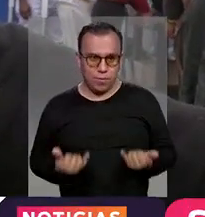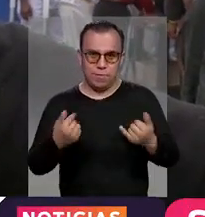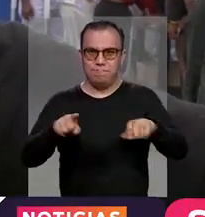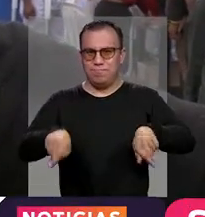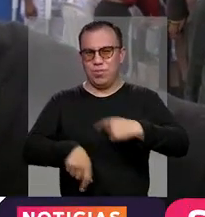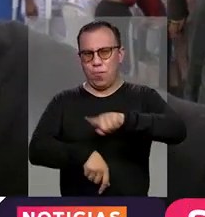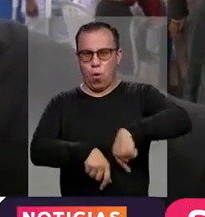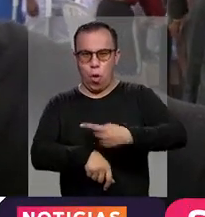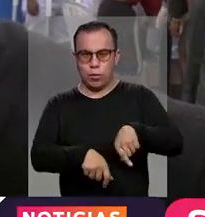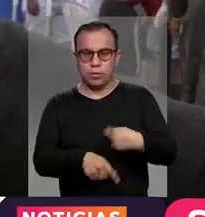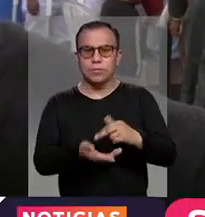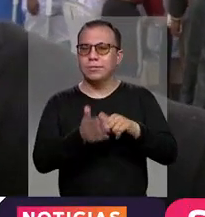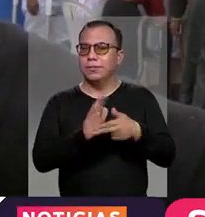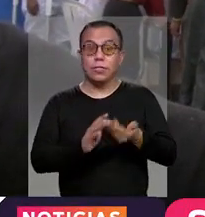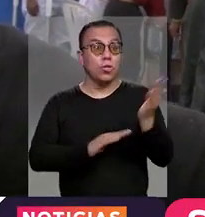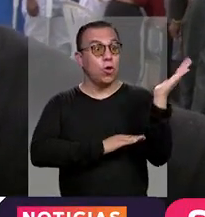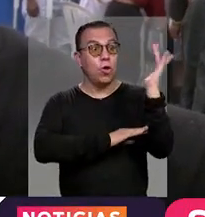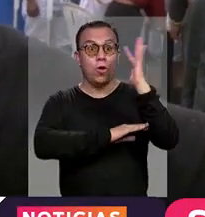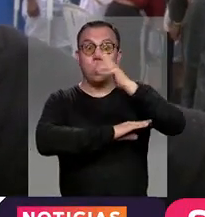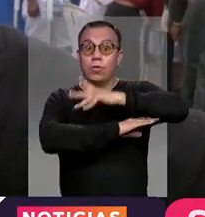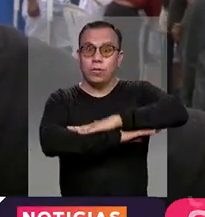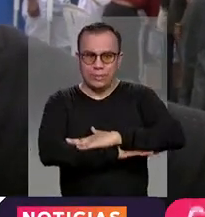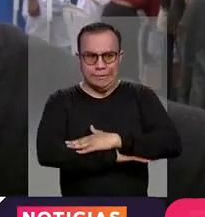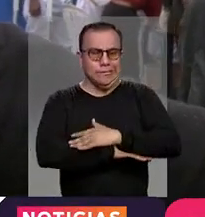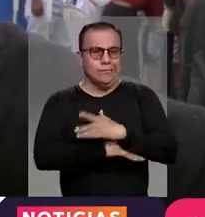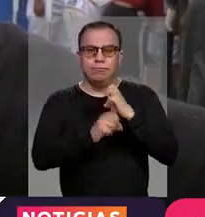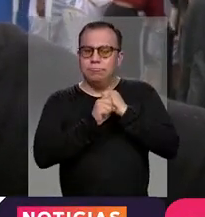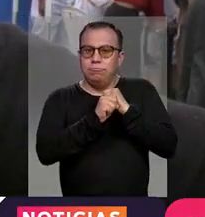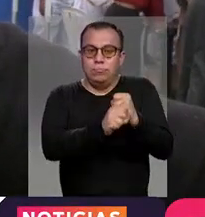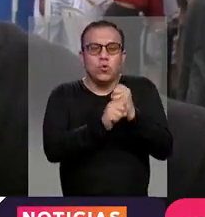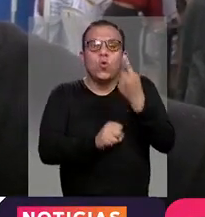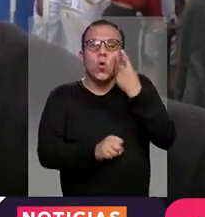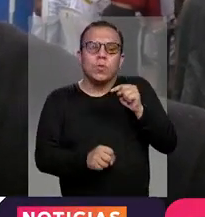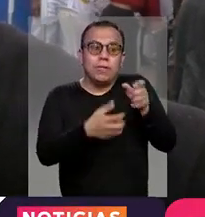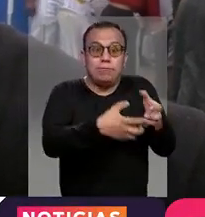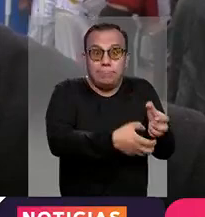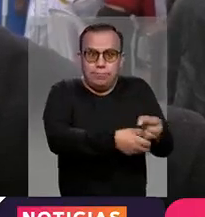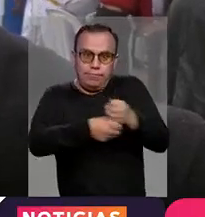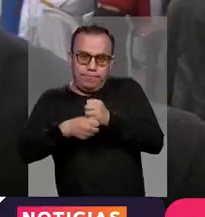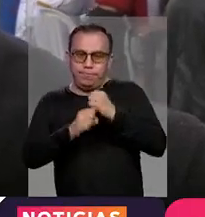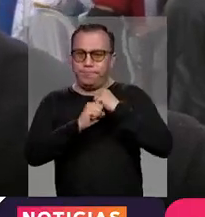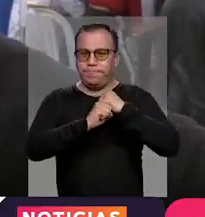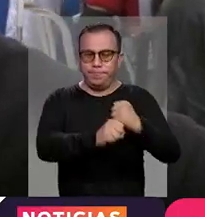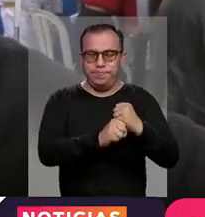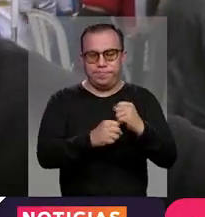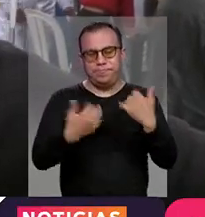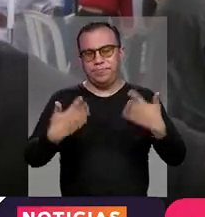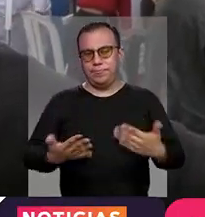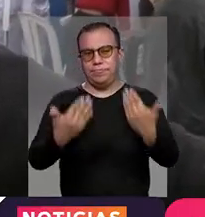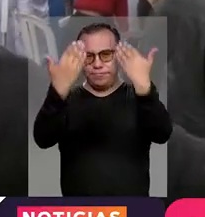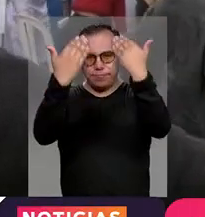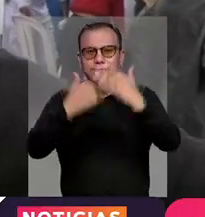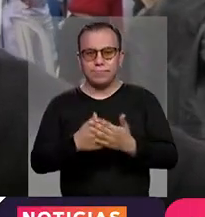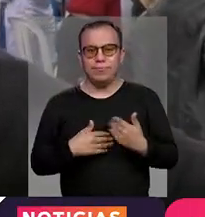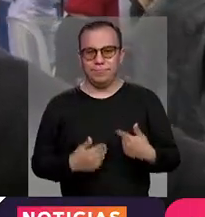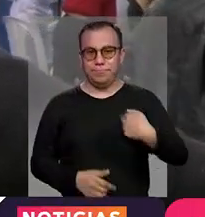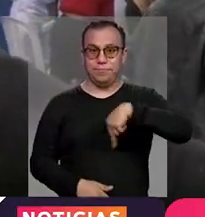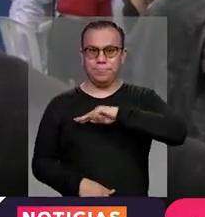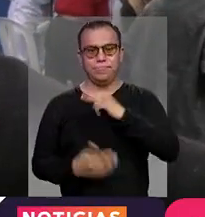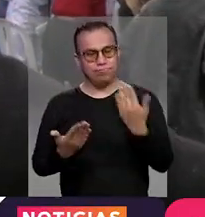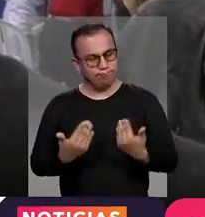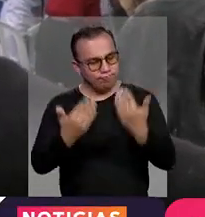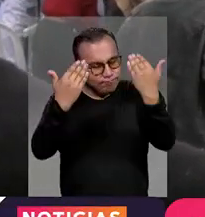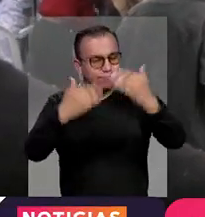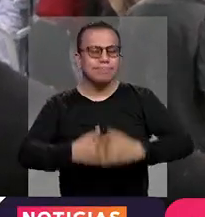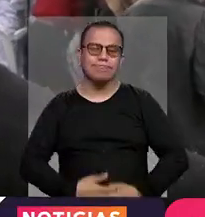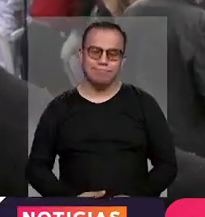Por lo general ellos consumen todo el día y sacarlos y robarlos un poquito de la adicción, ya eso es ganancia para nosotros, ya